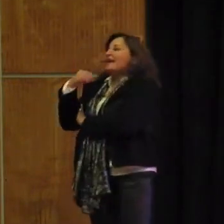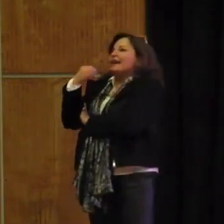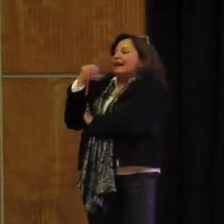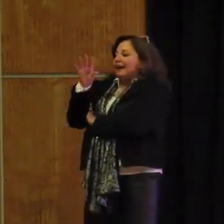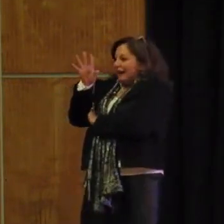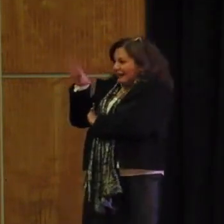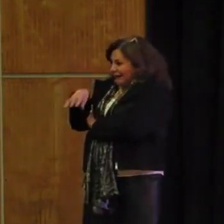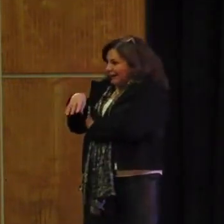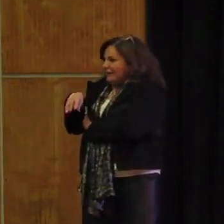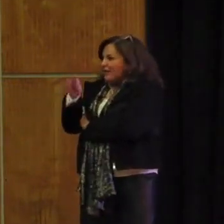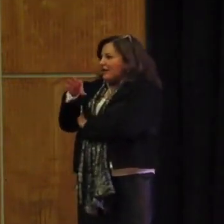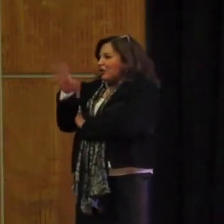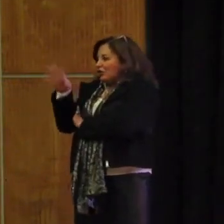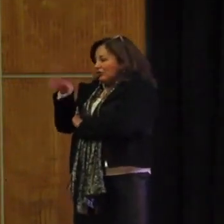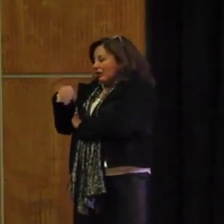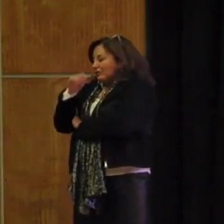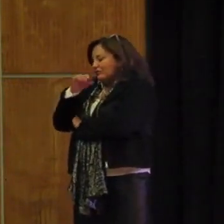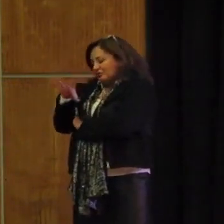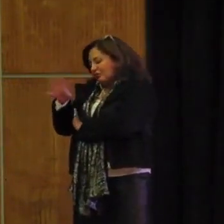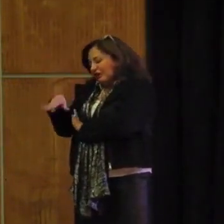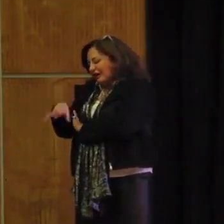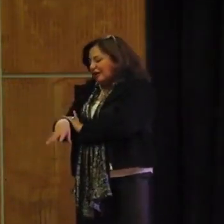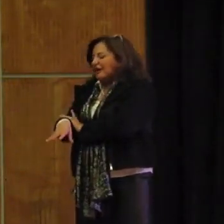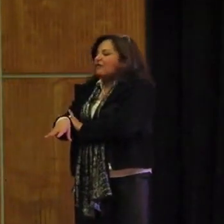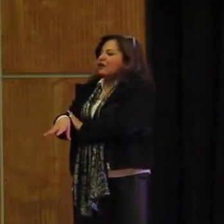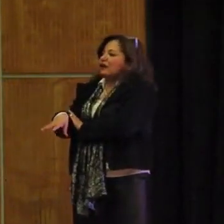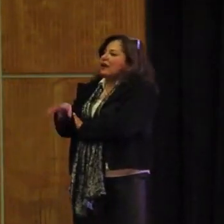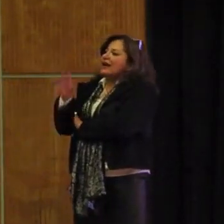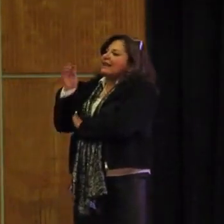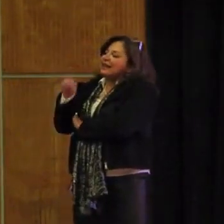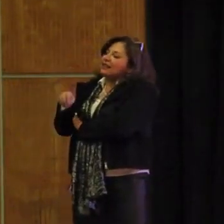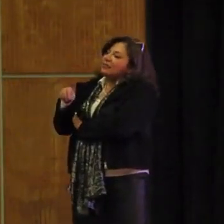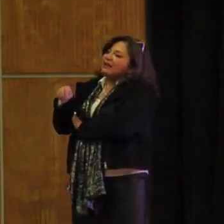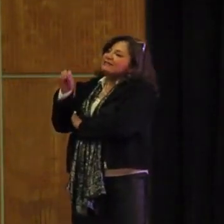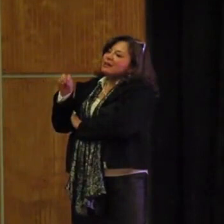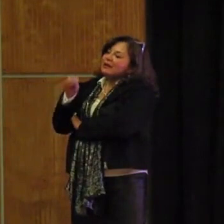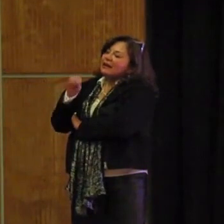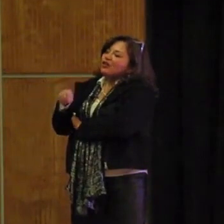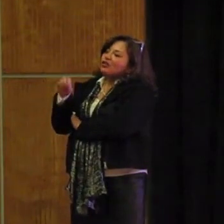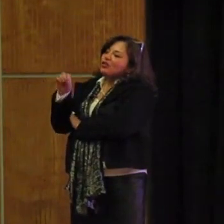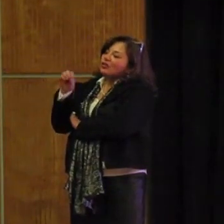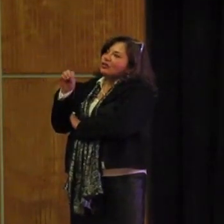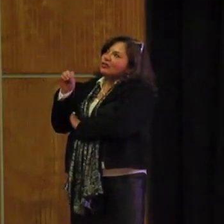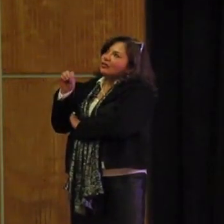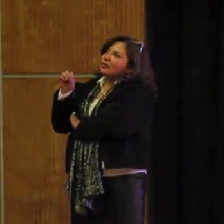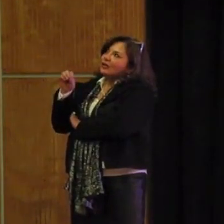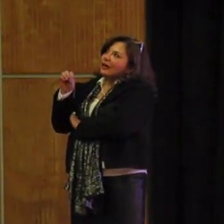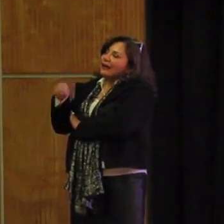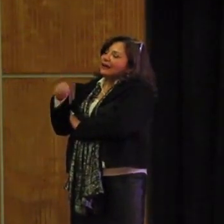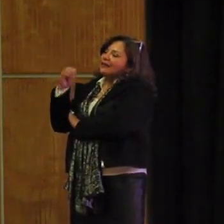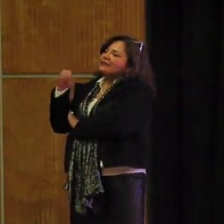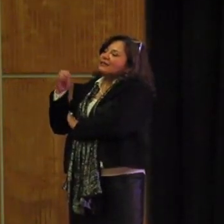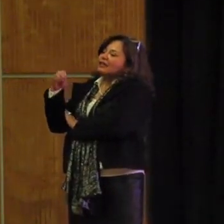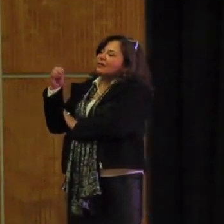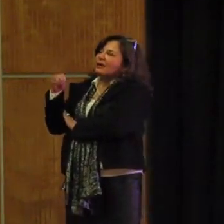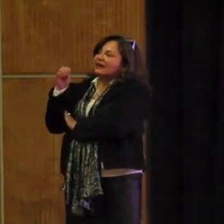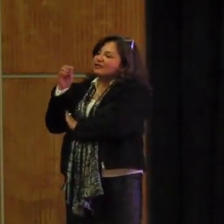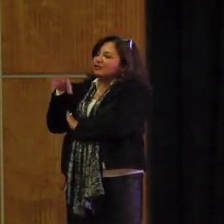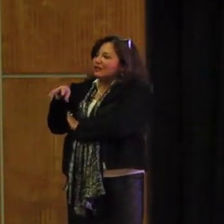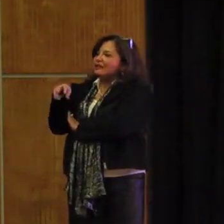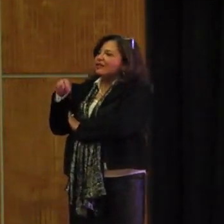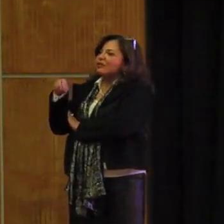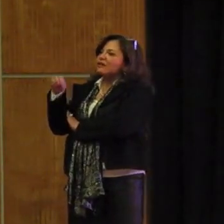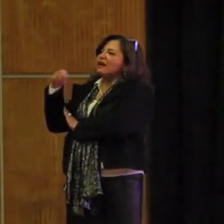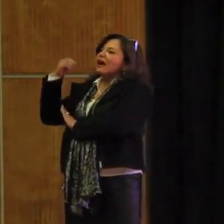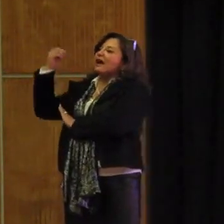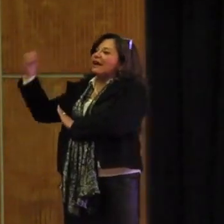chileno. Estaba con estadísticas buenas y además se aplicó y se vio la